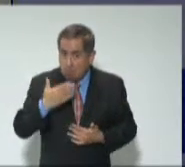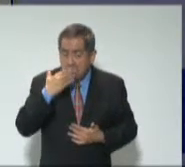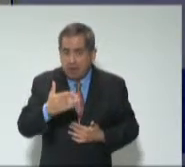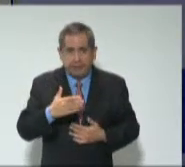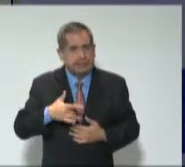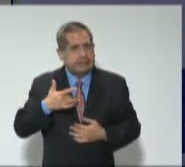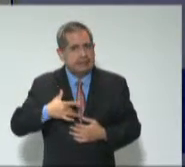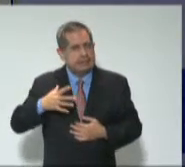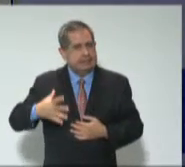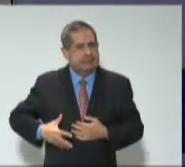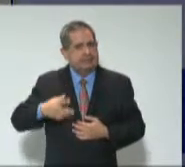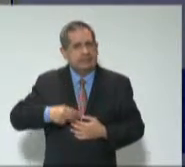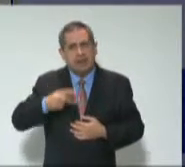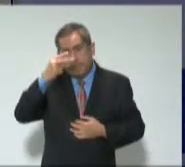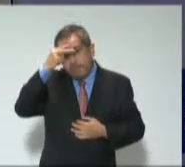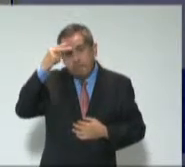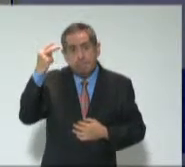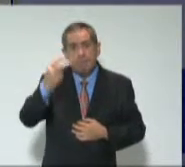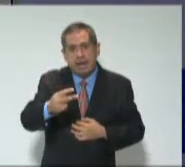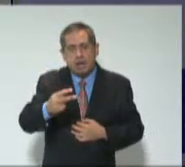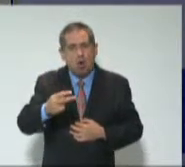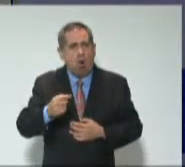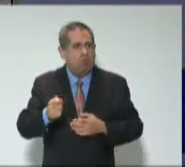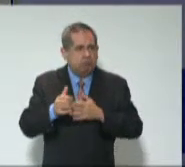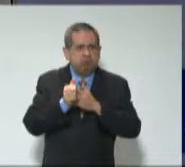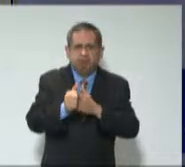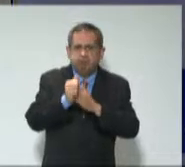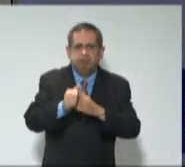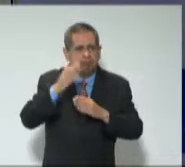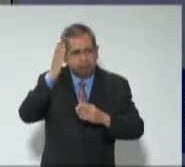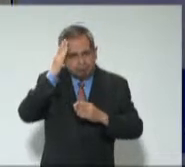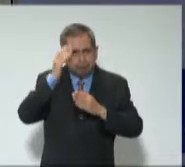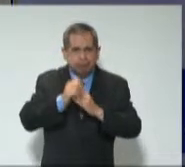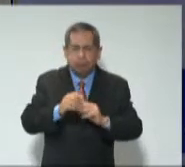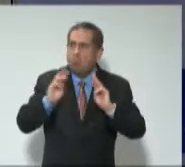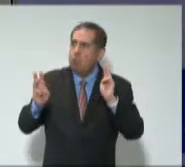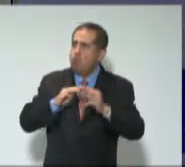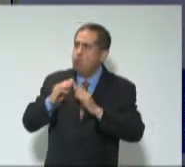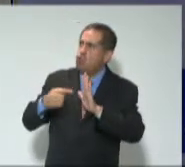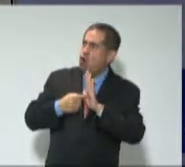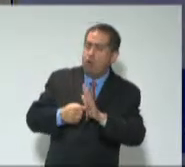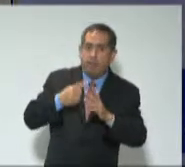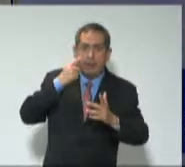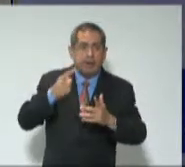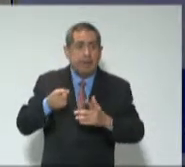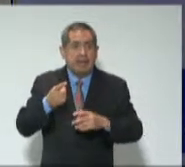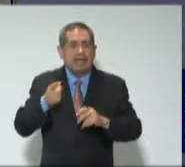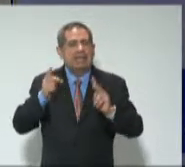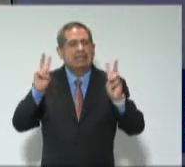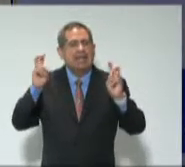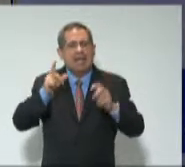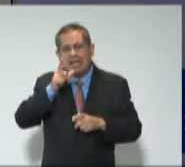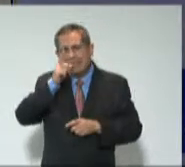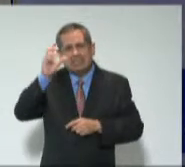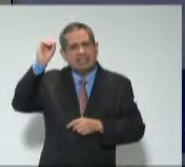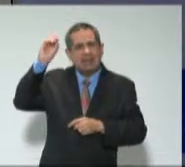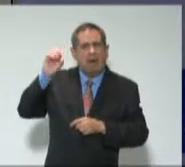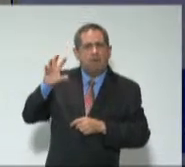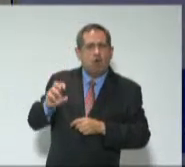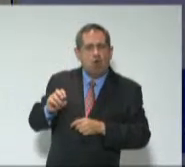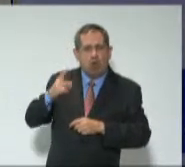ello que México ha sido precursor en el mundo del sistema de semáforo